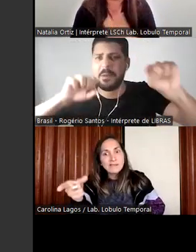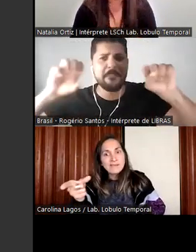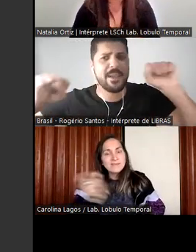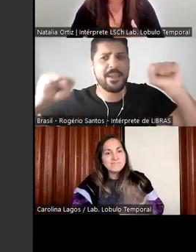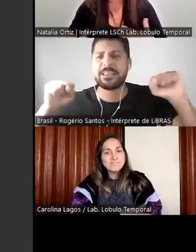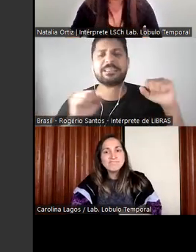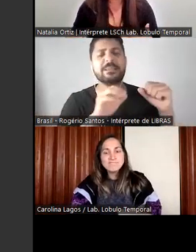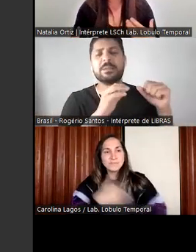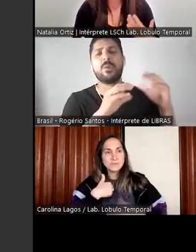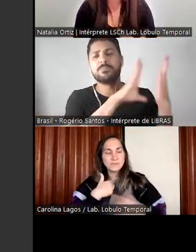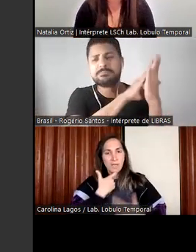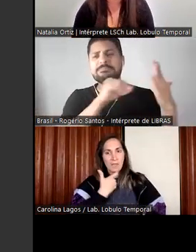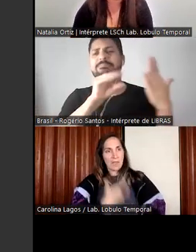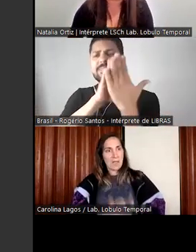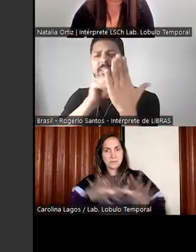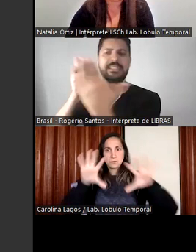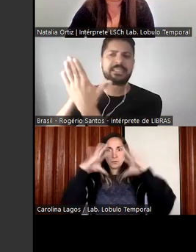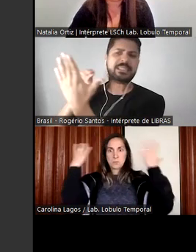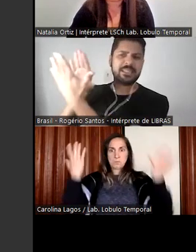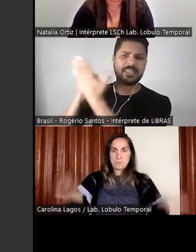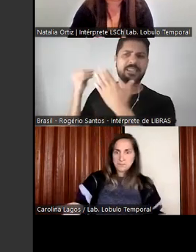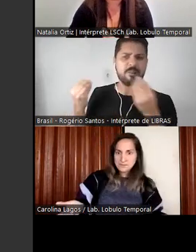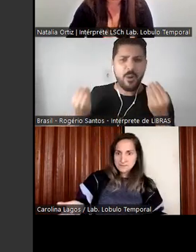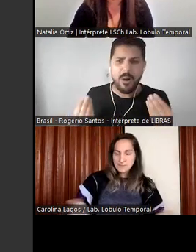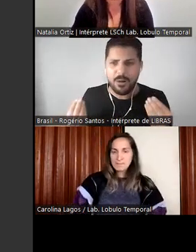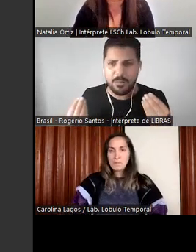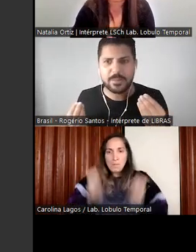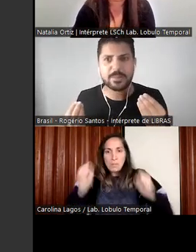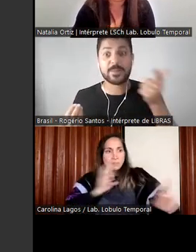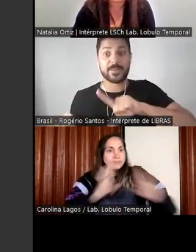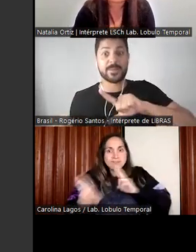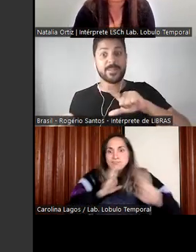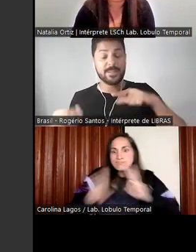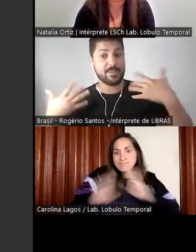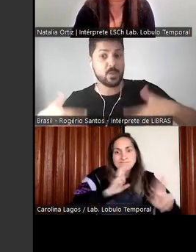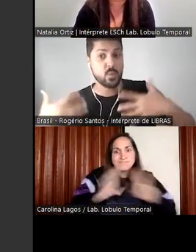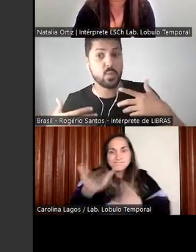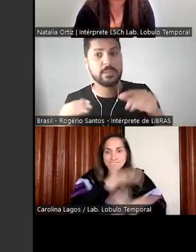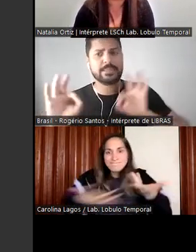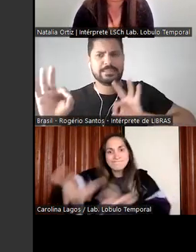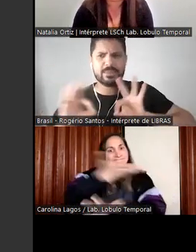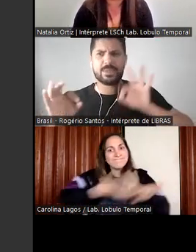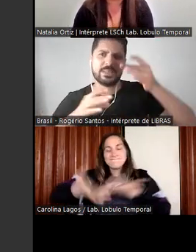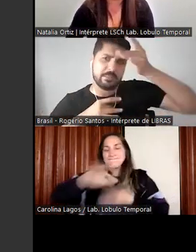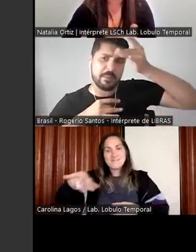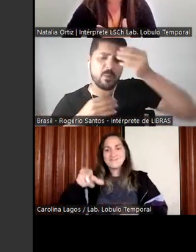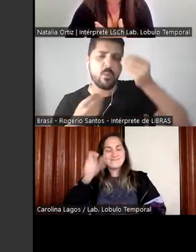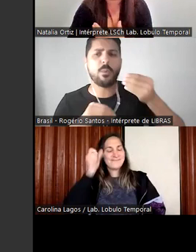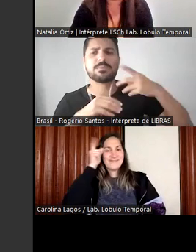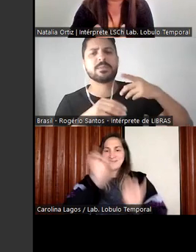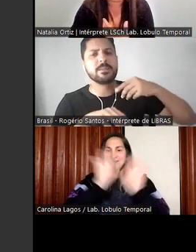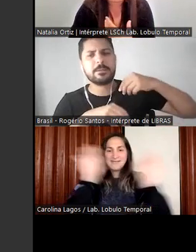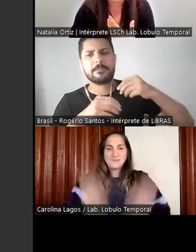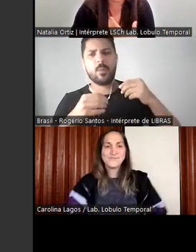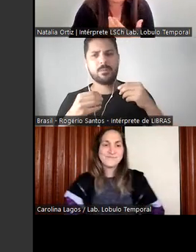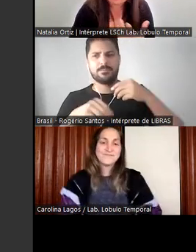enojar, qué sé yo. Entonces también se los mostrábamos a ellos, y ellos también generaban muchas ideas, hipótesis sobre lo que podría pasar, y la conversación